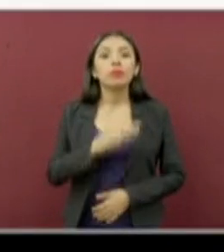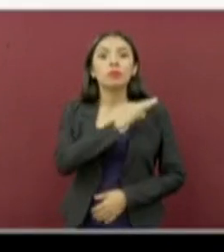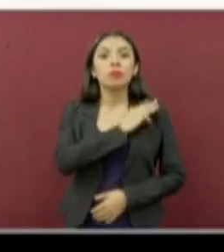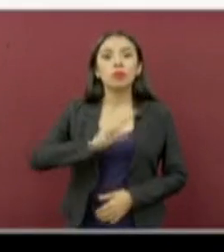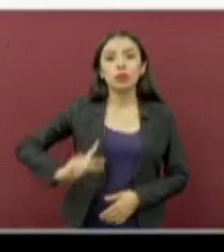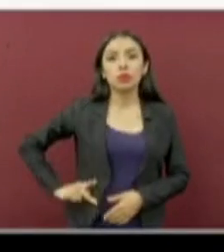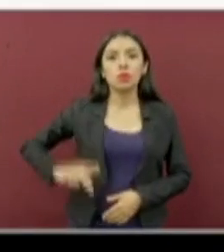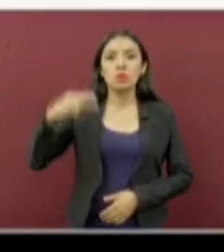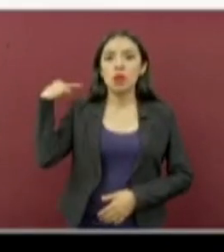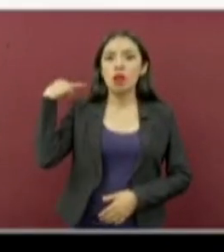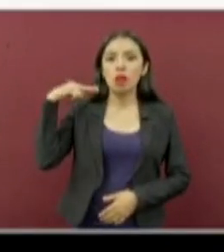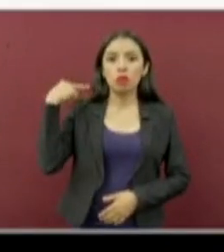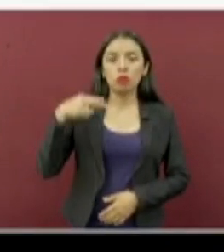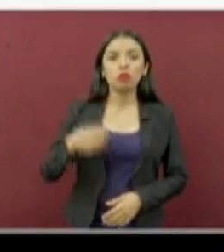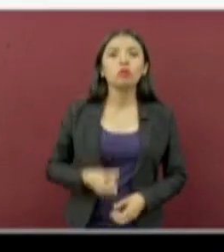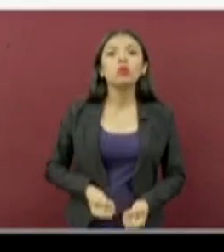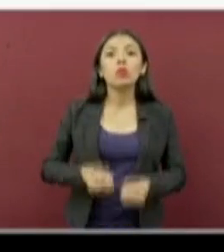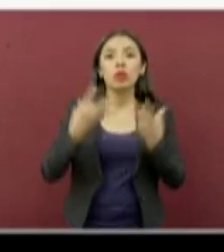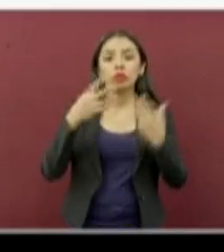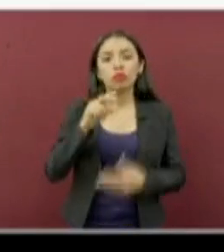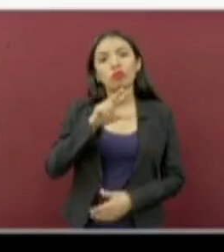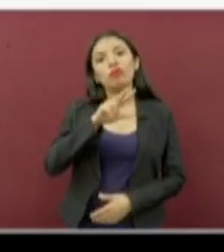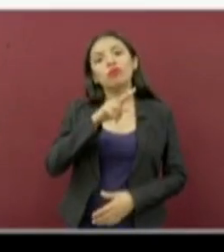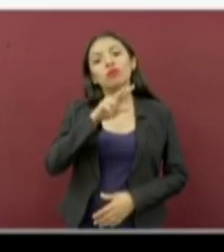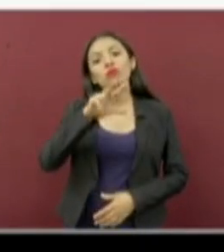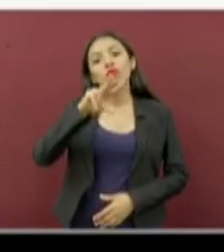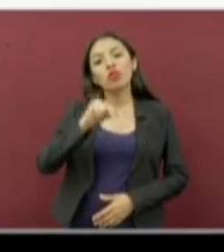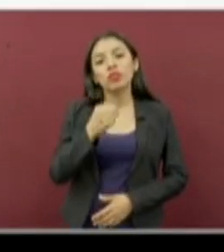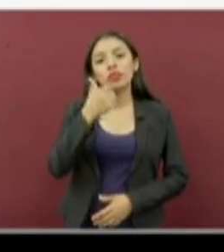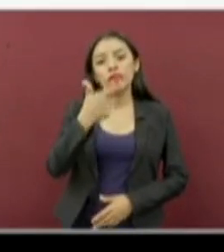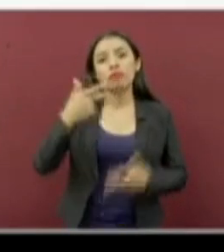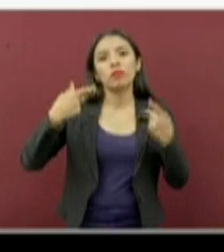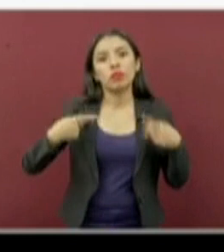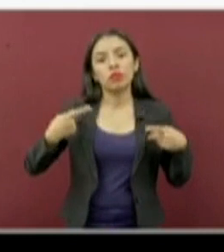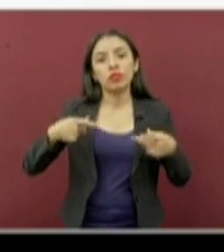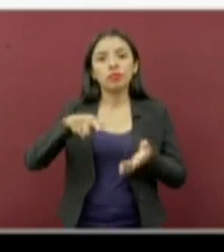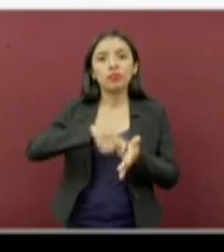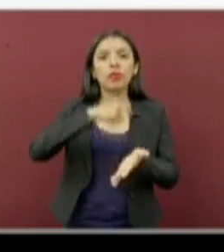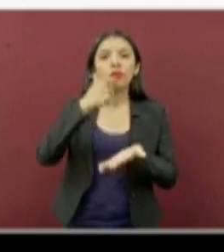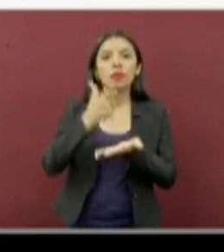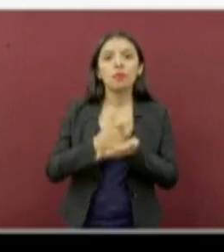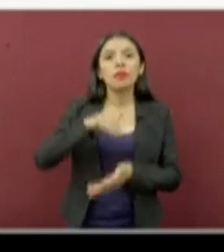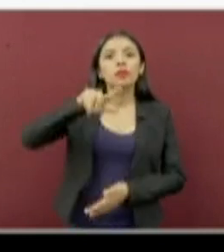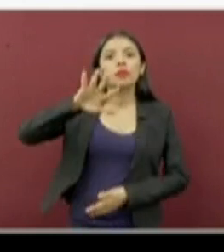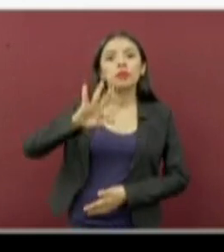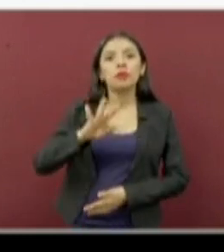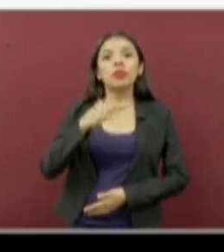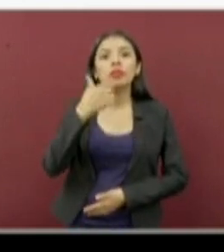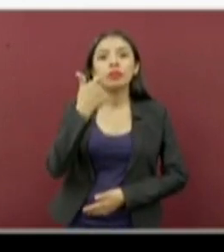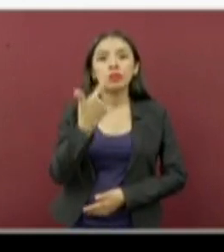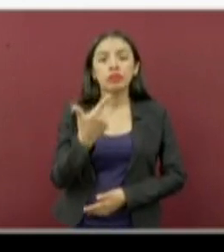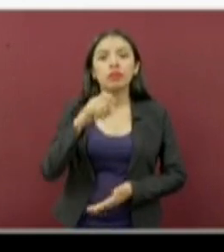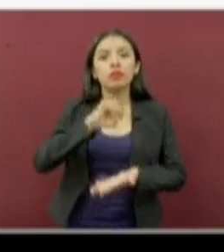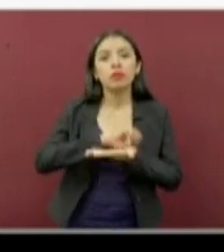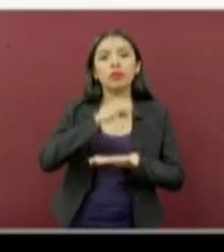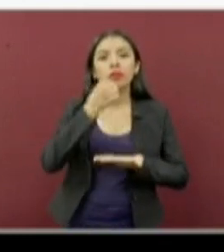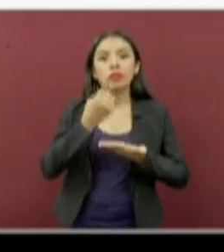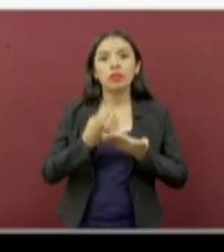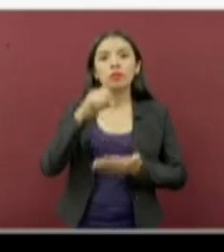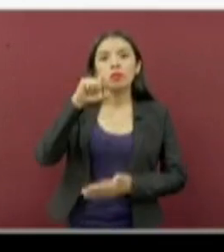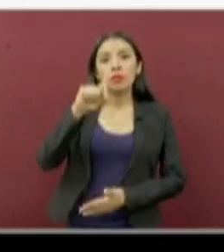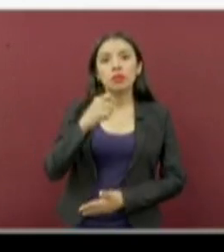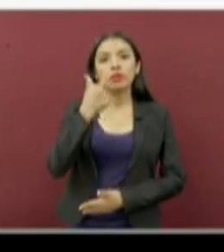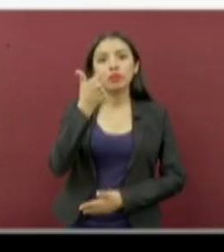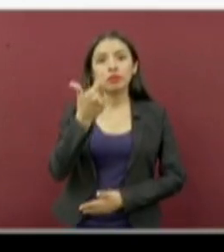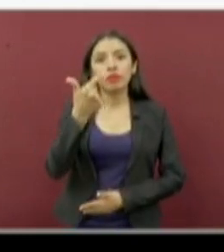Veracruz presenta 87 casos, el de Jalapa 47, Orizaba